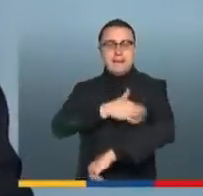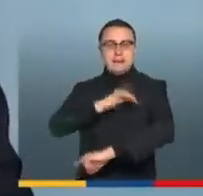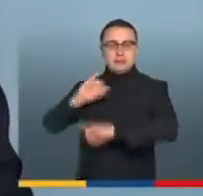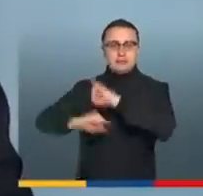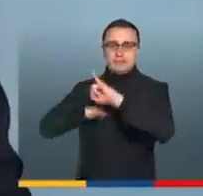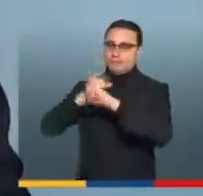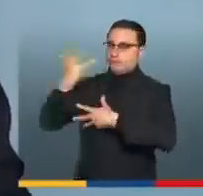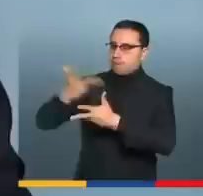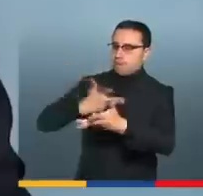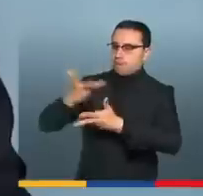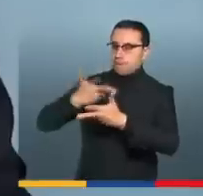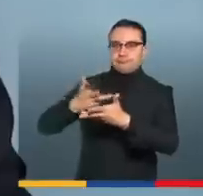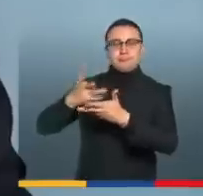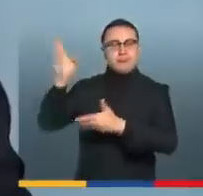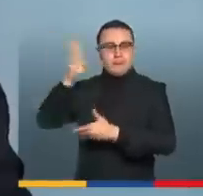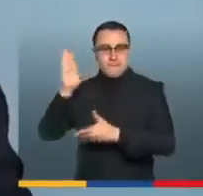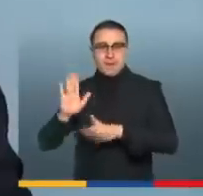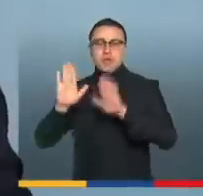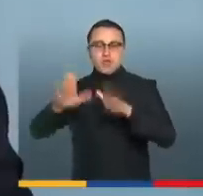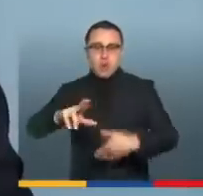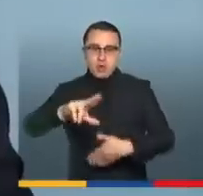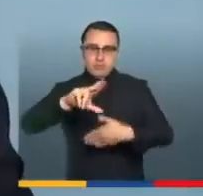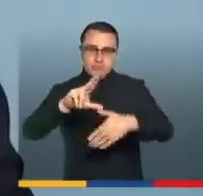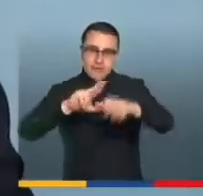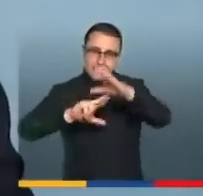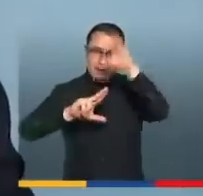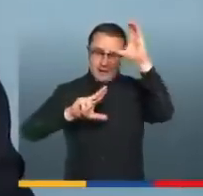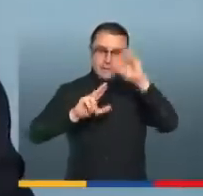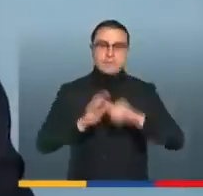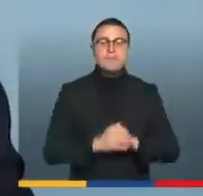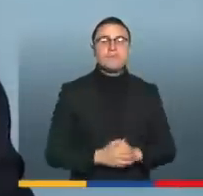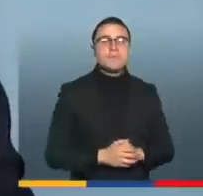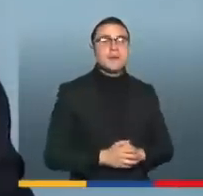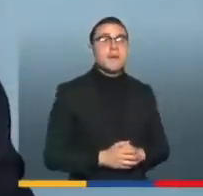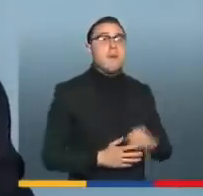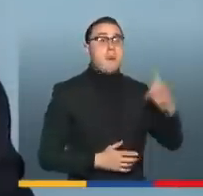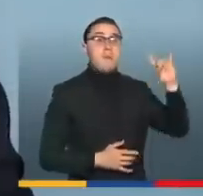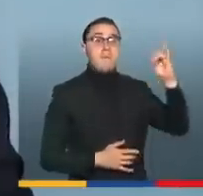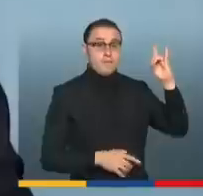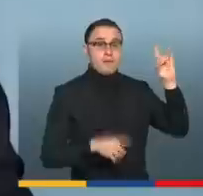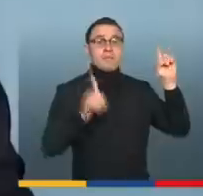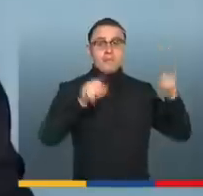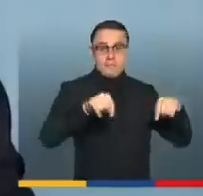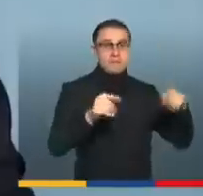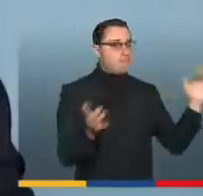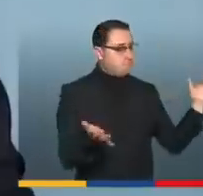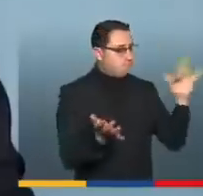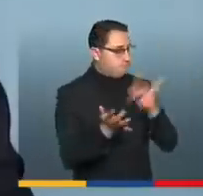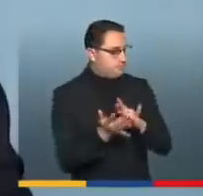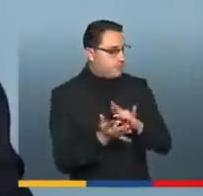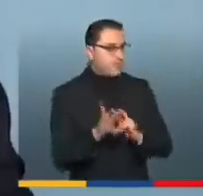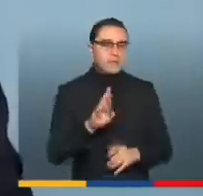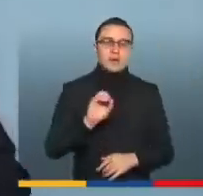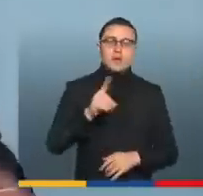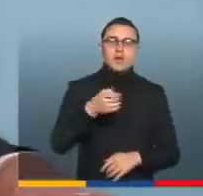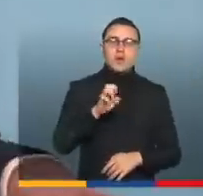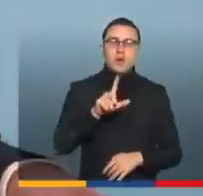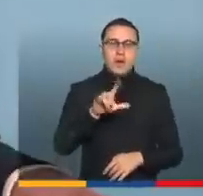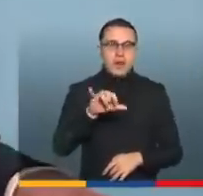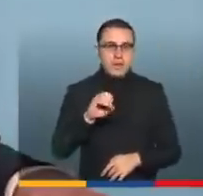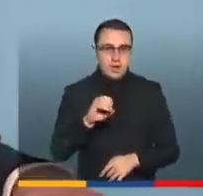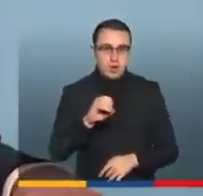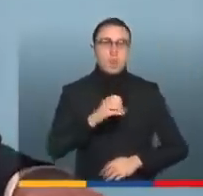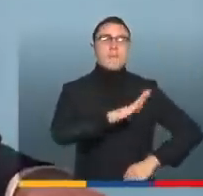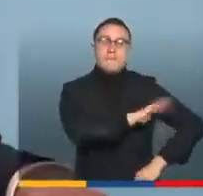del Brasil para América Latina y el Caribe. Bolivia se hace presente con Rogelio Maita Maita, ministro